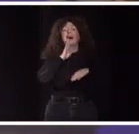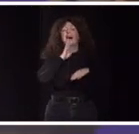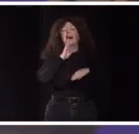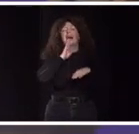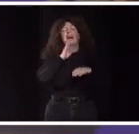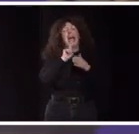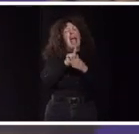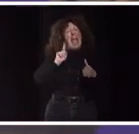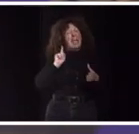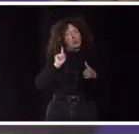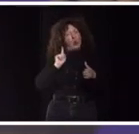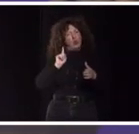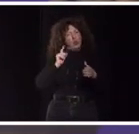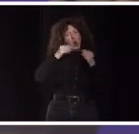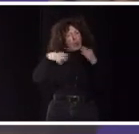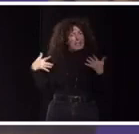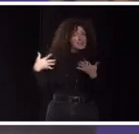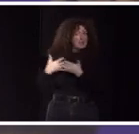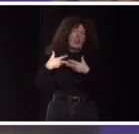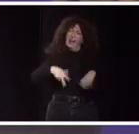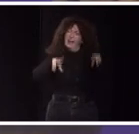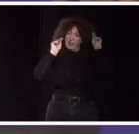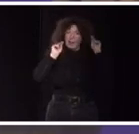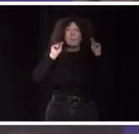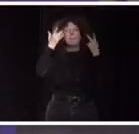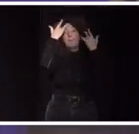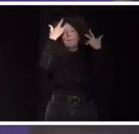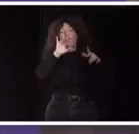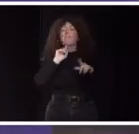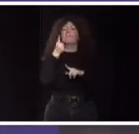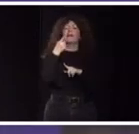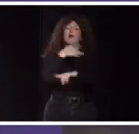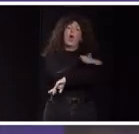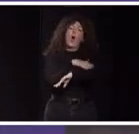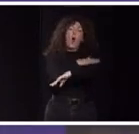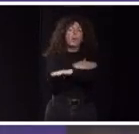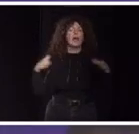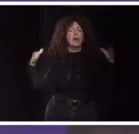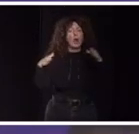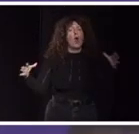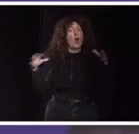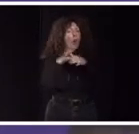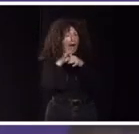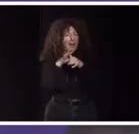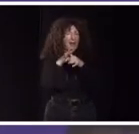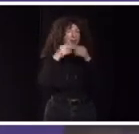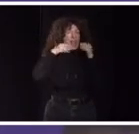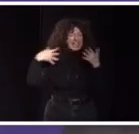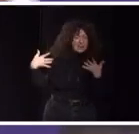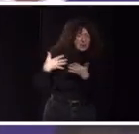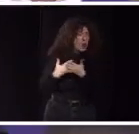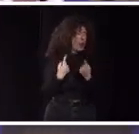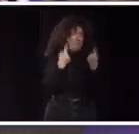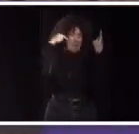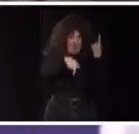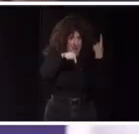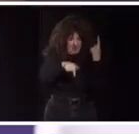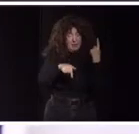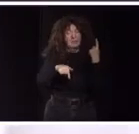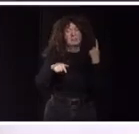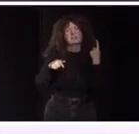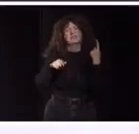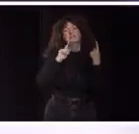exclusión histórica y conseguimos el primer gobierno de coalición de la historia de nuestra democracia. Y contrario a lo que nos